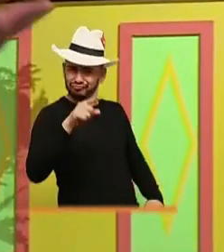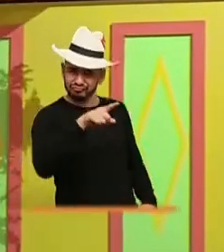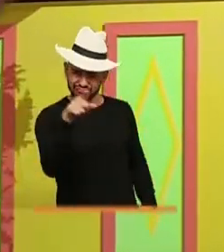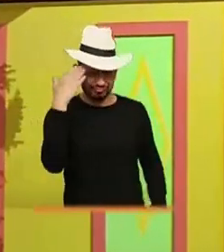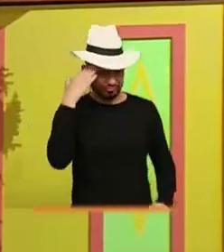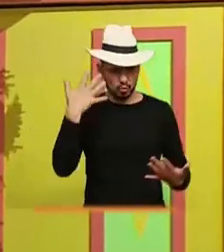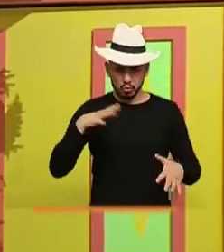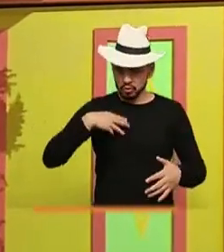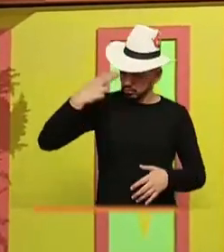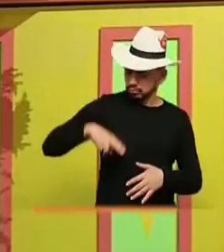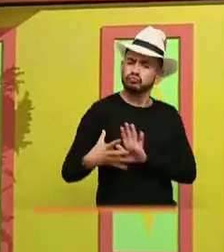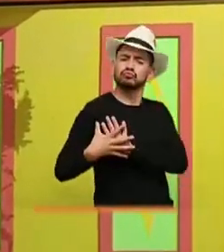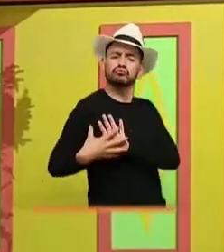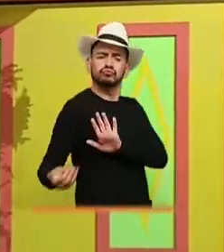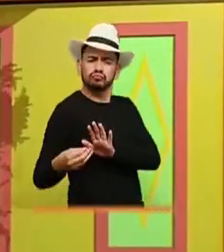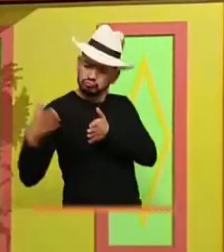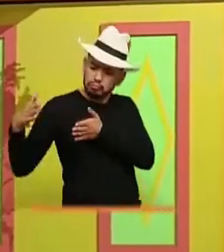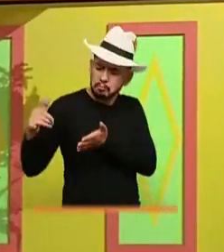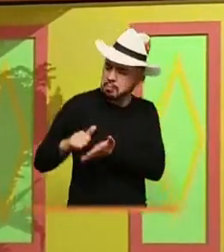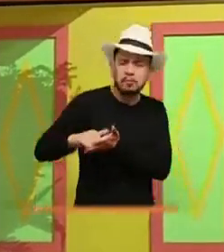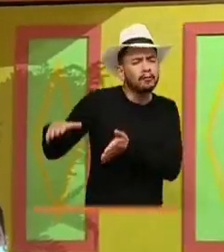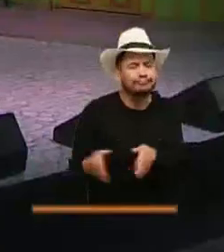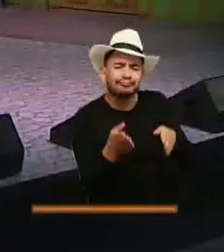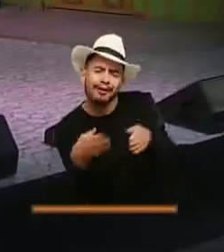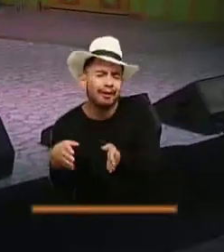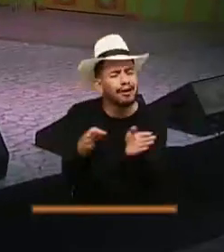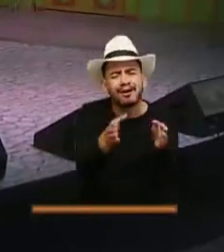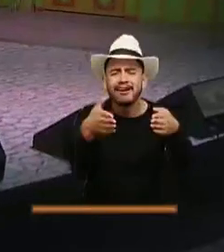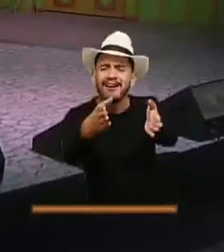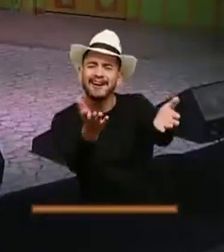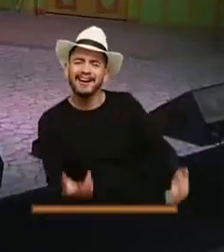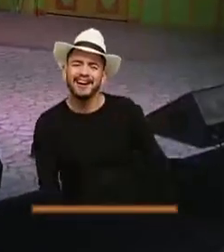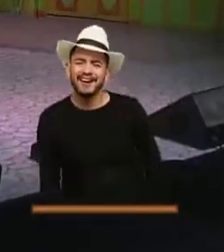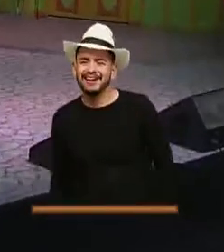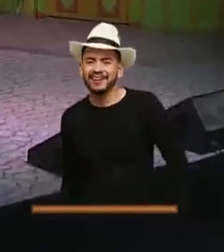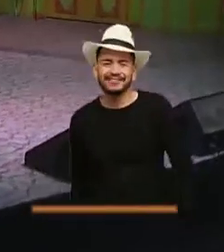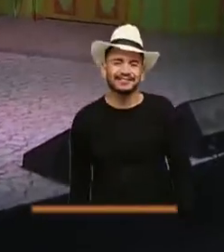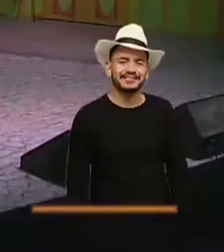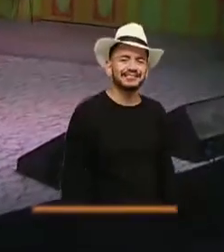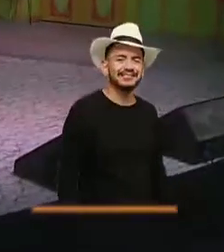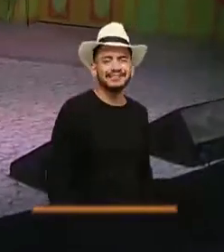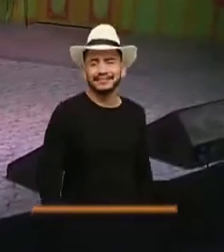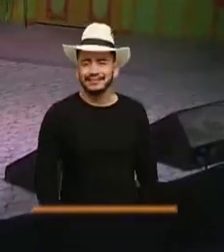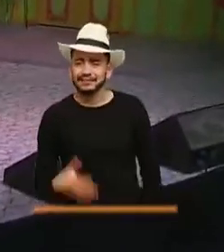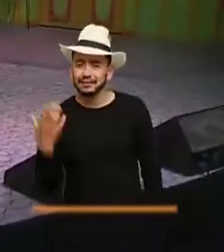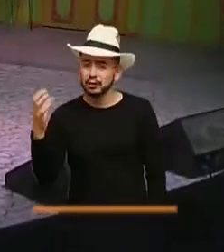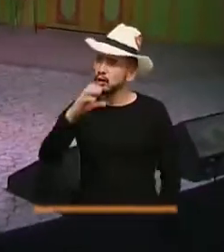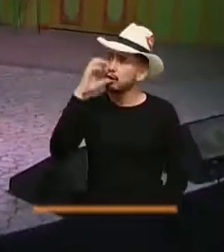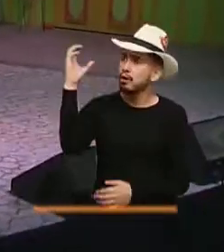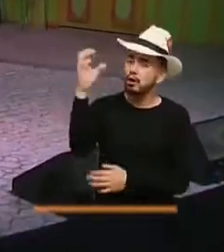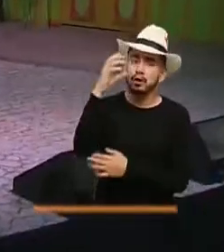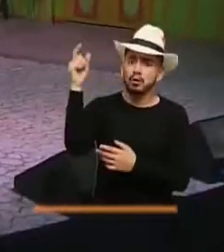van por la misma carretera. El país puede